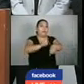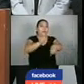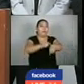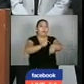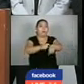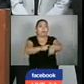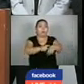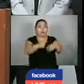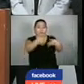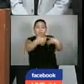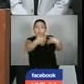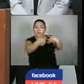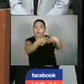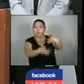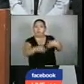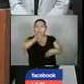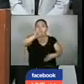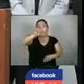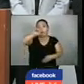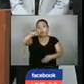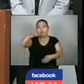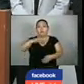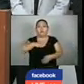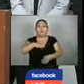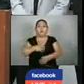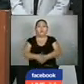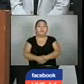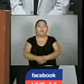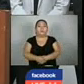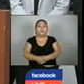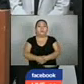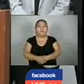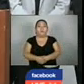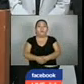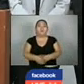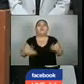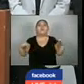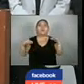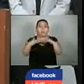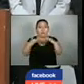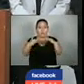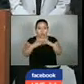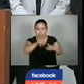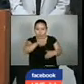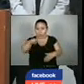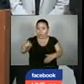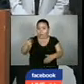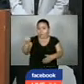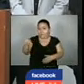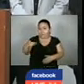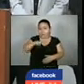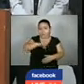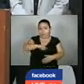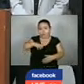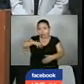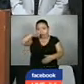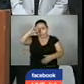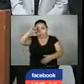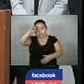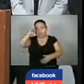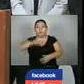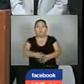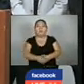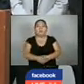términos que la ley del Seguro Social y sus reglamentos impongan. La misma obligación tendrán los empleadores que hayan